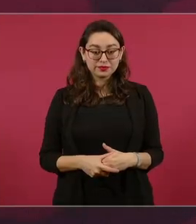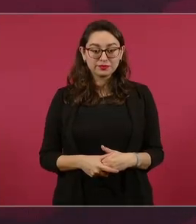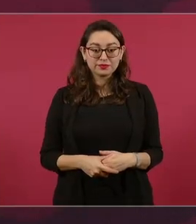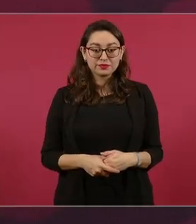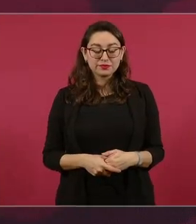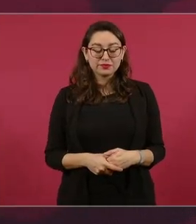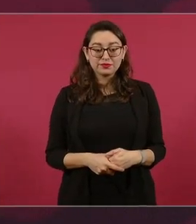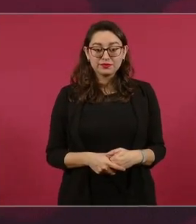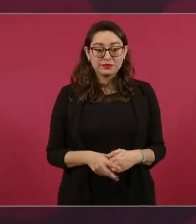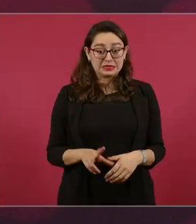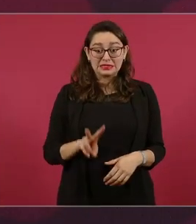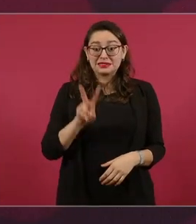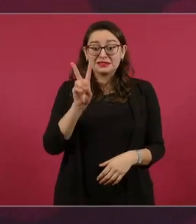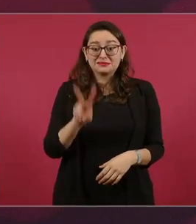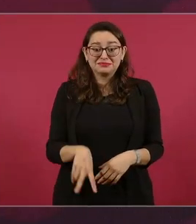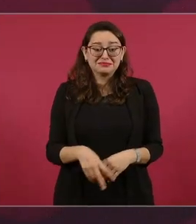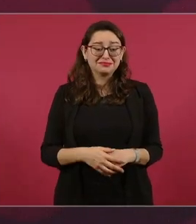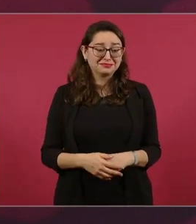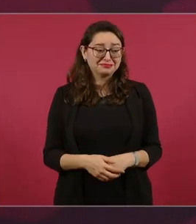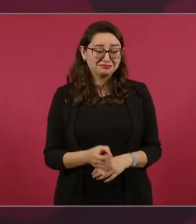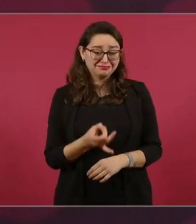nos la ponen fácil